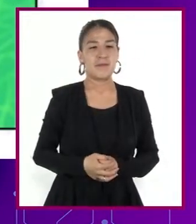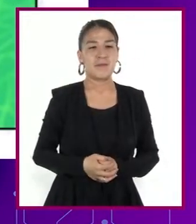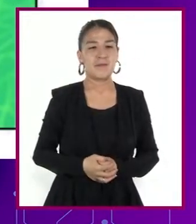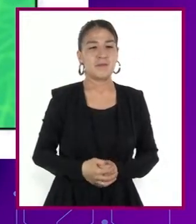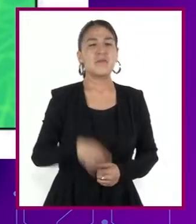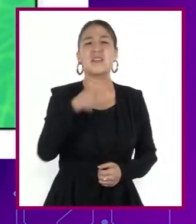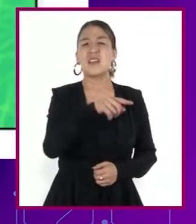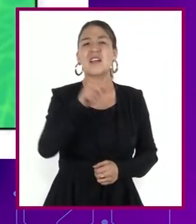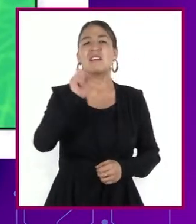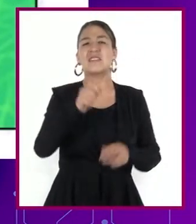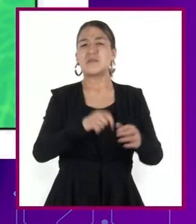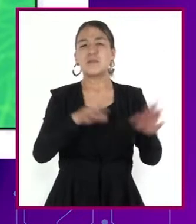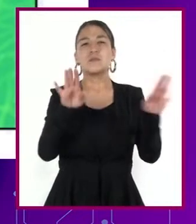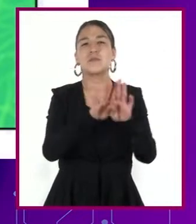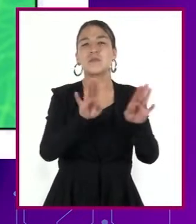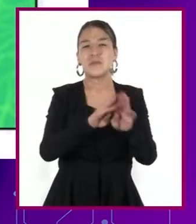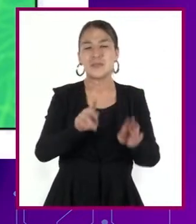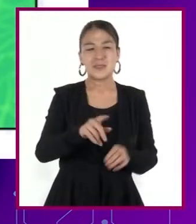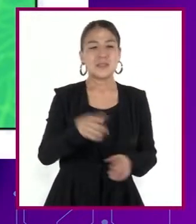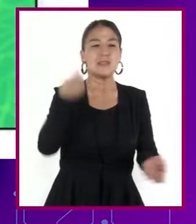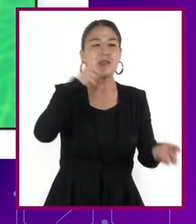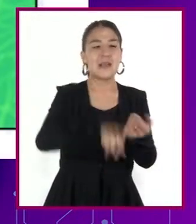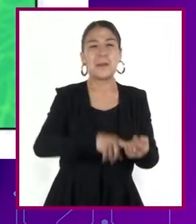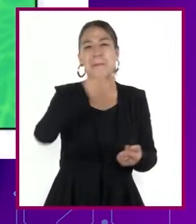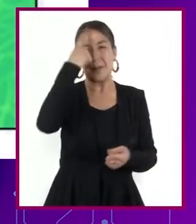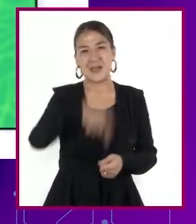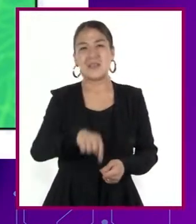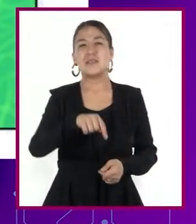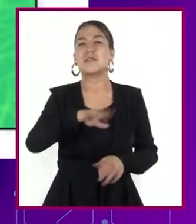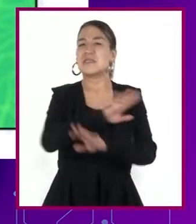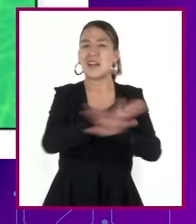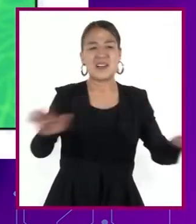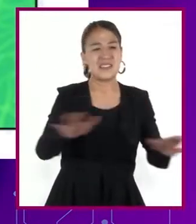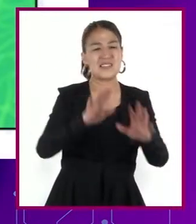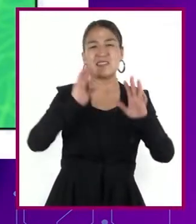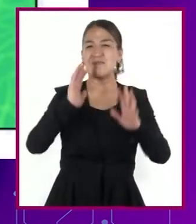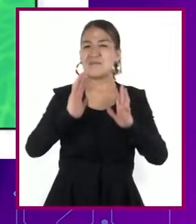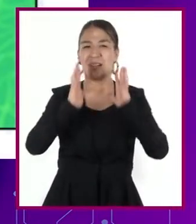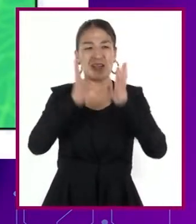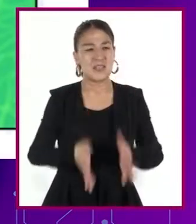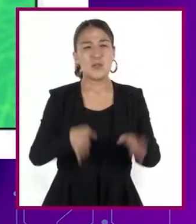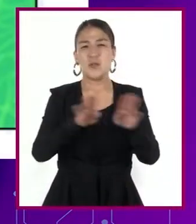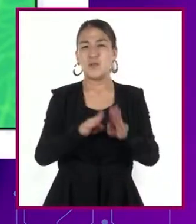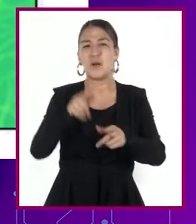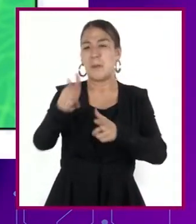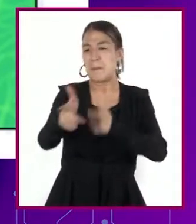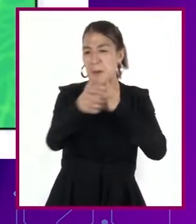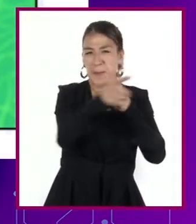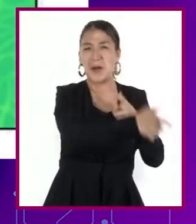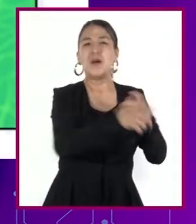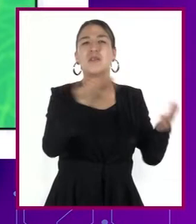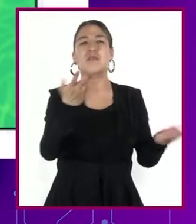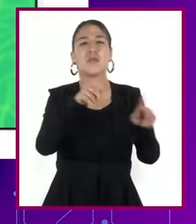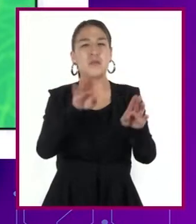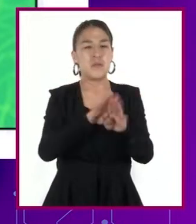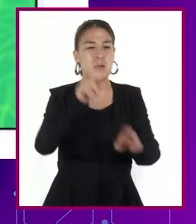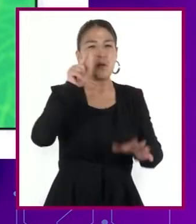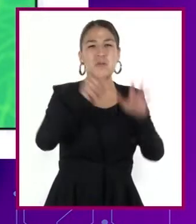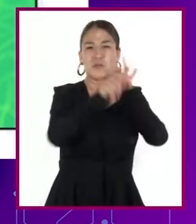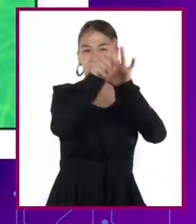se refiere a la seguridad internacional a través de la búsqueda de la eliminación de las armas nucleares y otras de destrucción